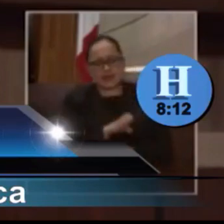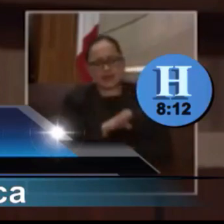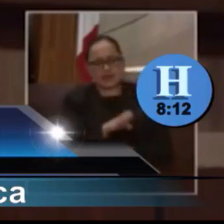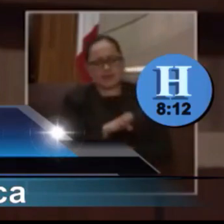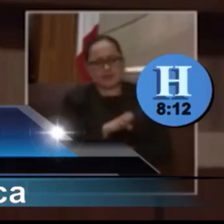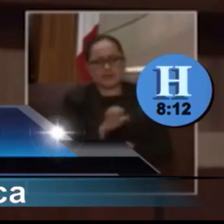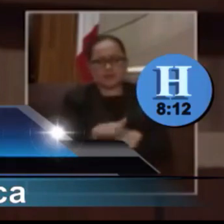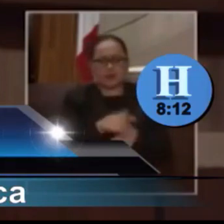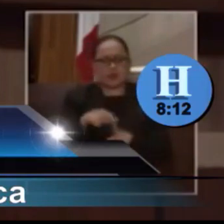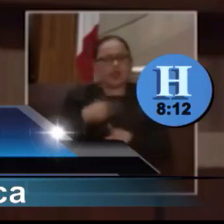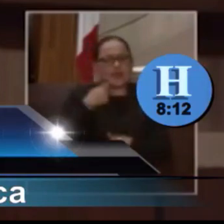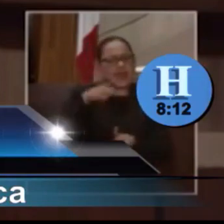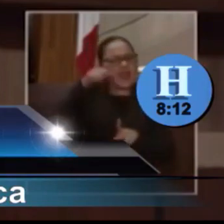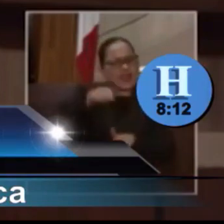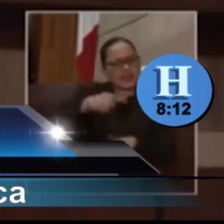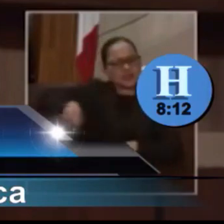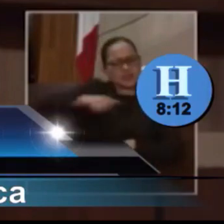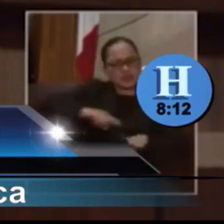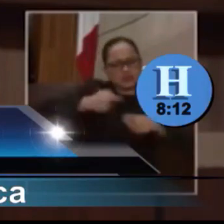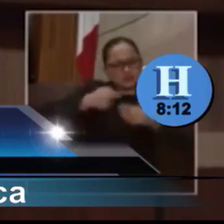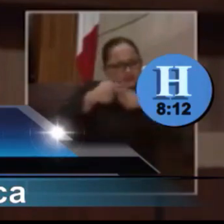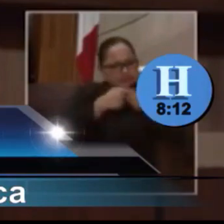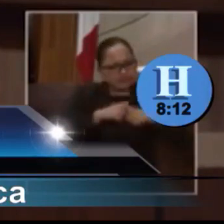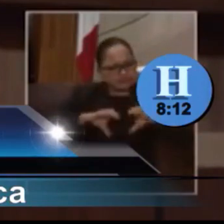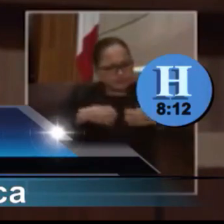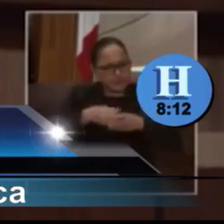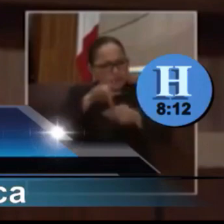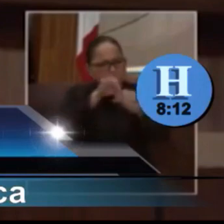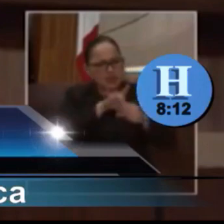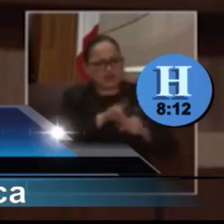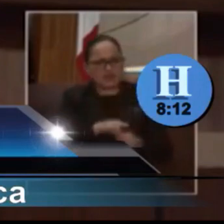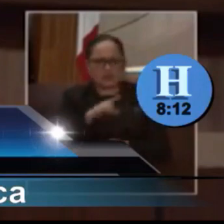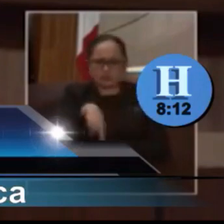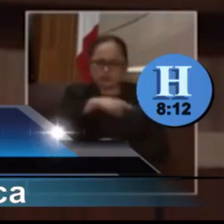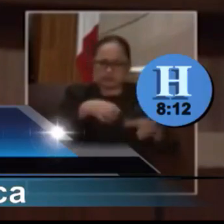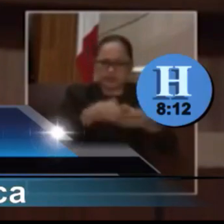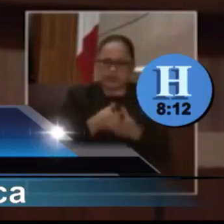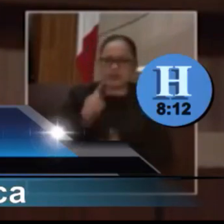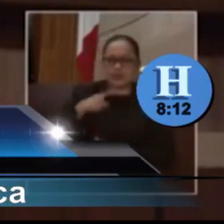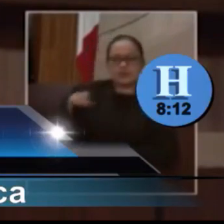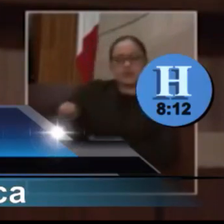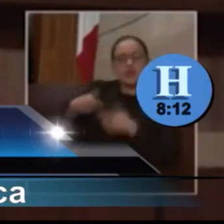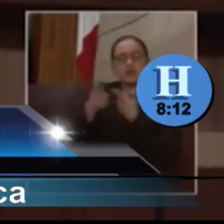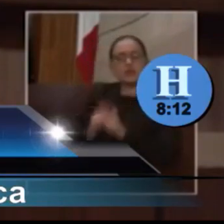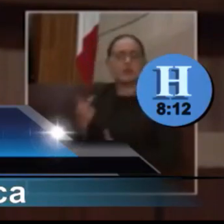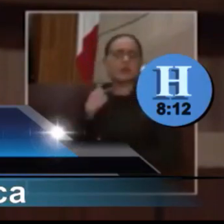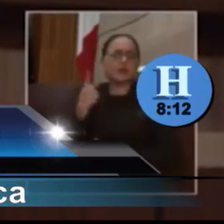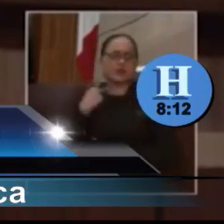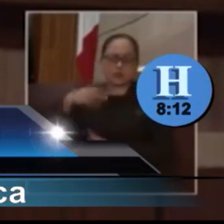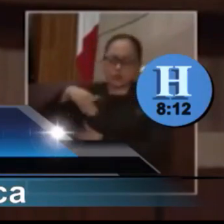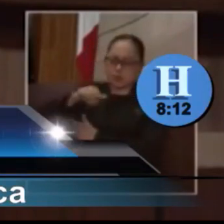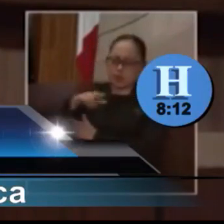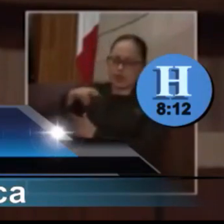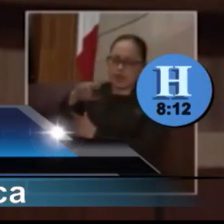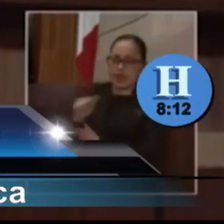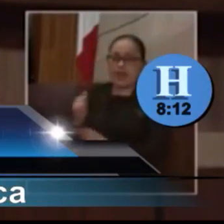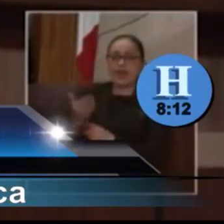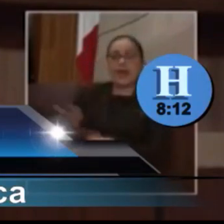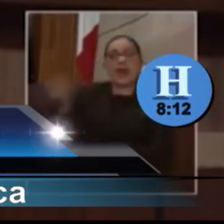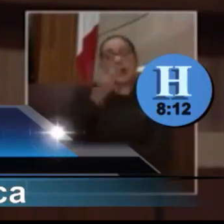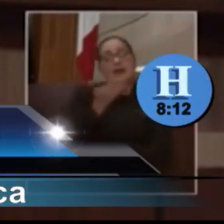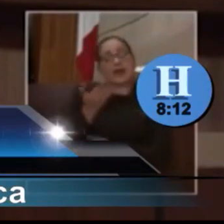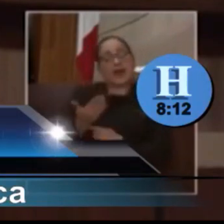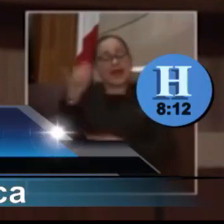fideicomiso, los responsables y fines electorales. ¿Por qué? Porque estamos hablando de materia electoral y no lo hubo.